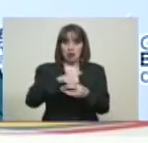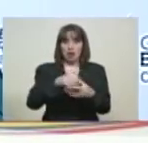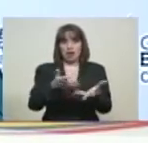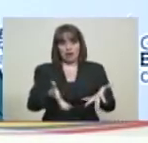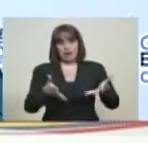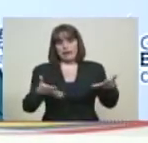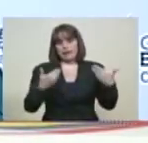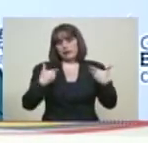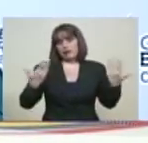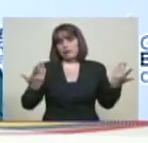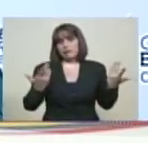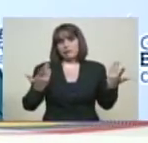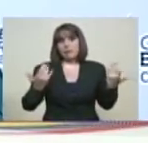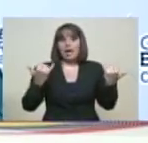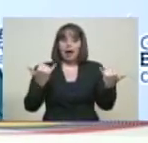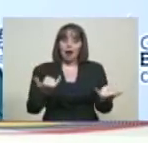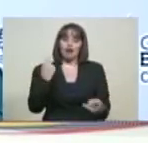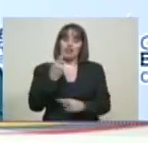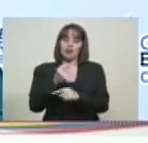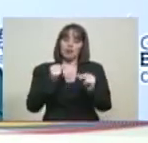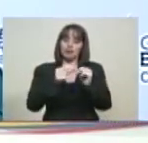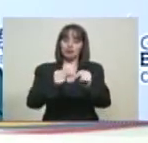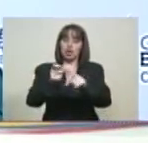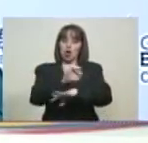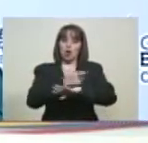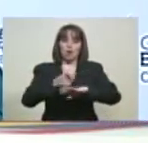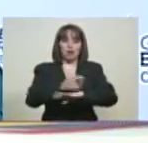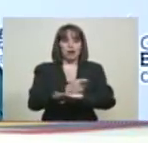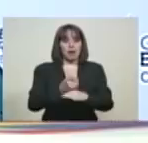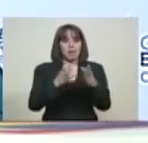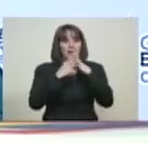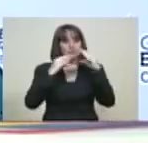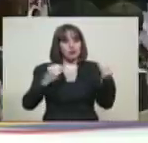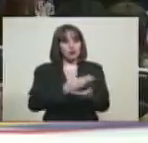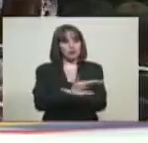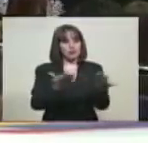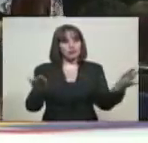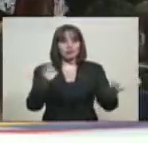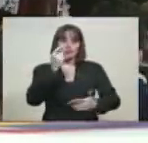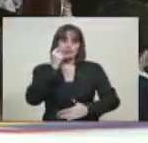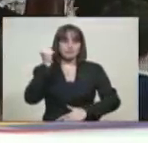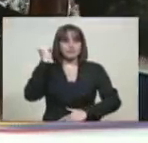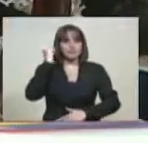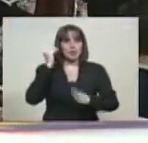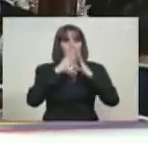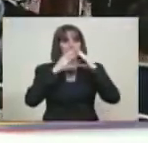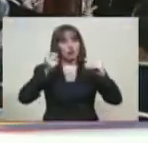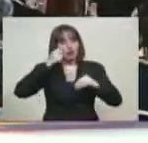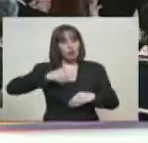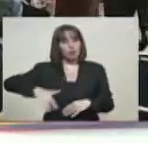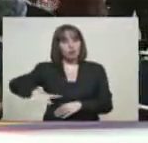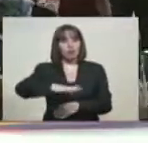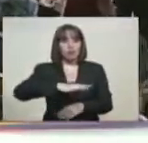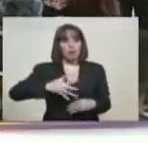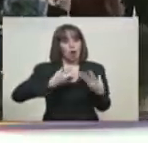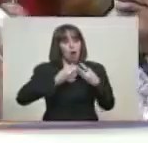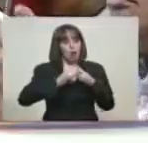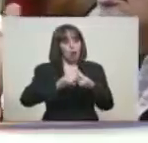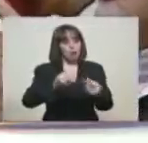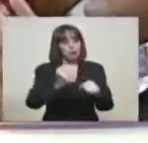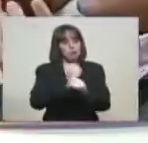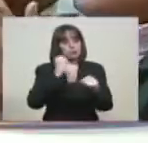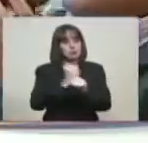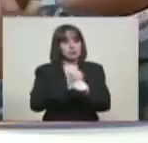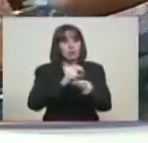cannes en buena lid y ahora me toca gobernar para todos y para todas con todos y con todas